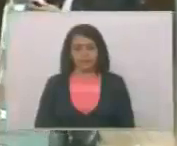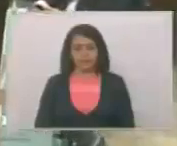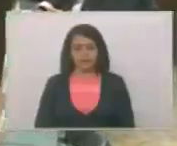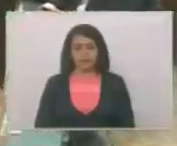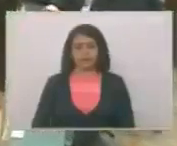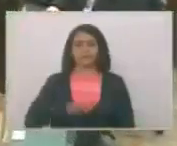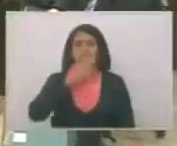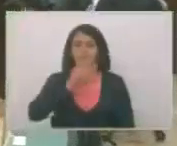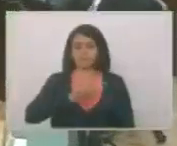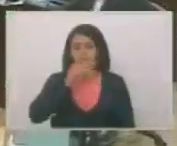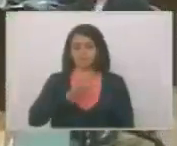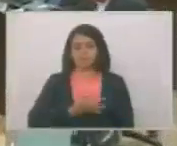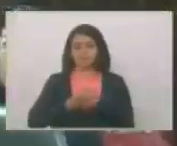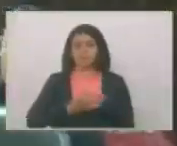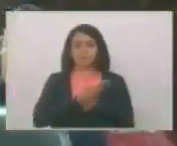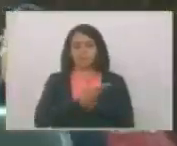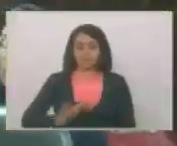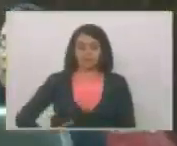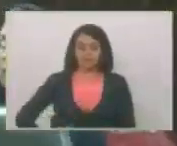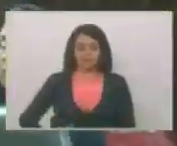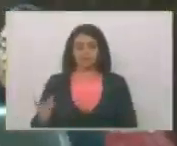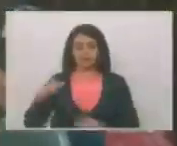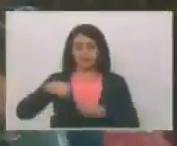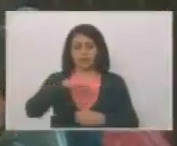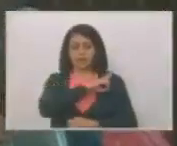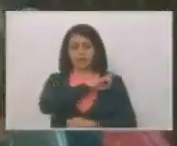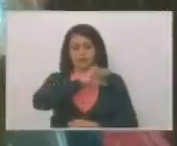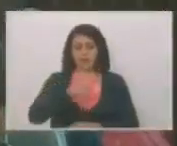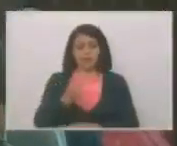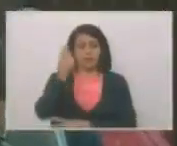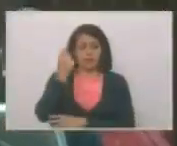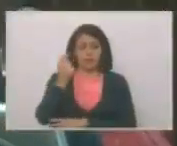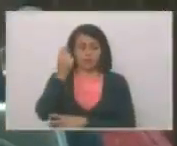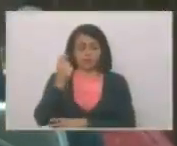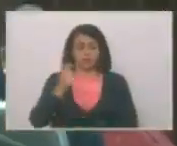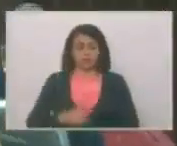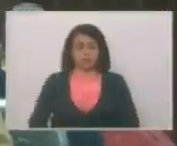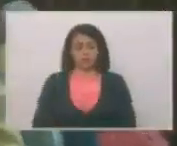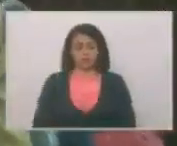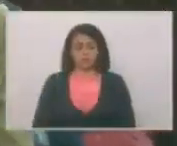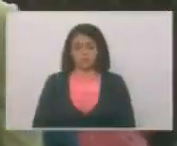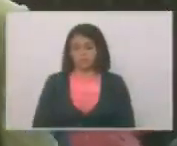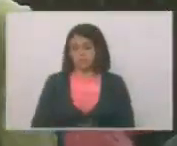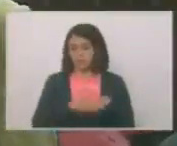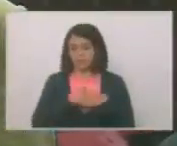Buenas tardes, ciudadano presidente, miembros de la Junta Directiva, colegas diputados.